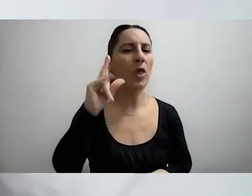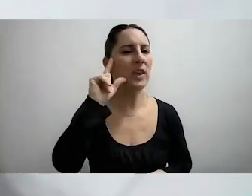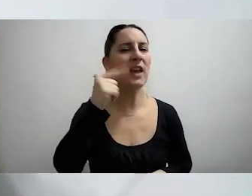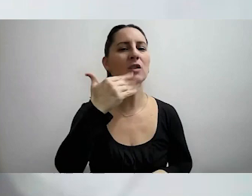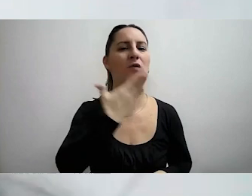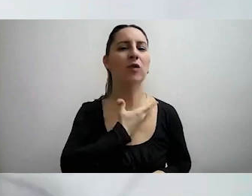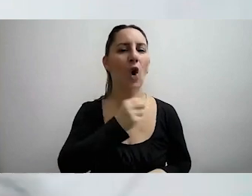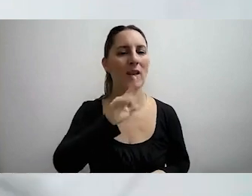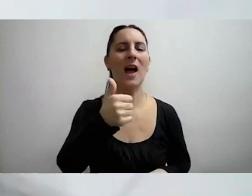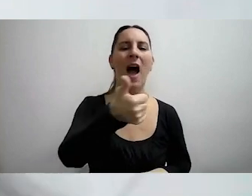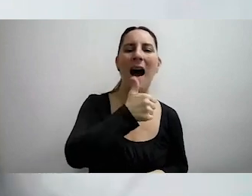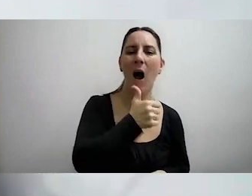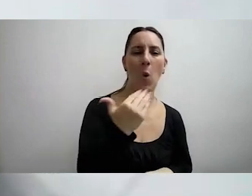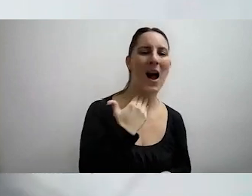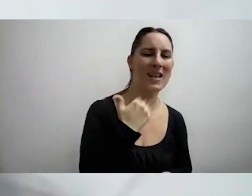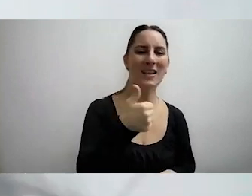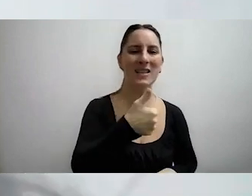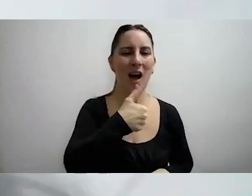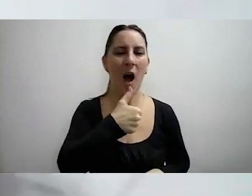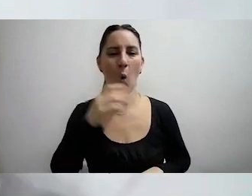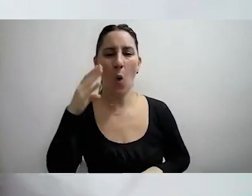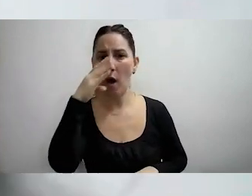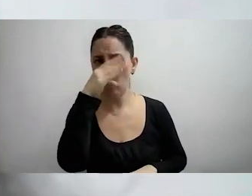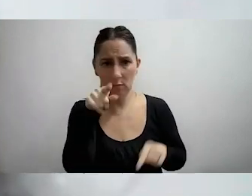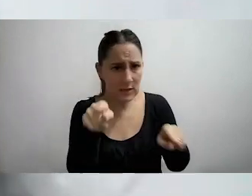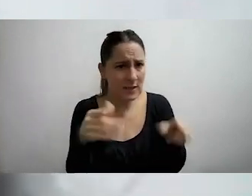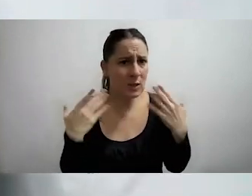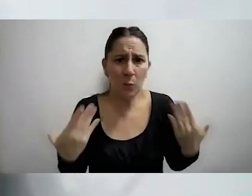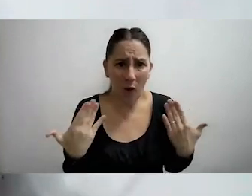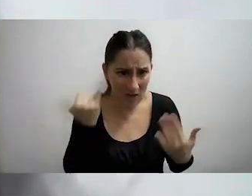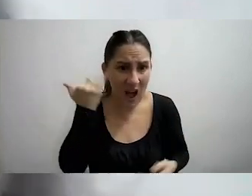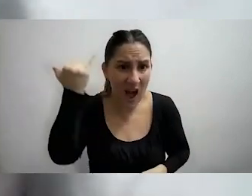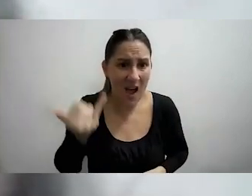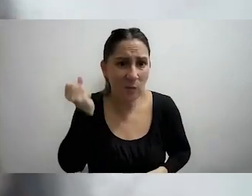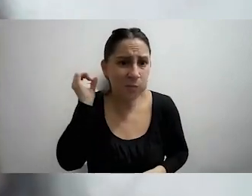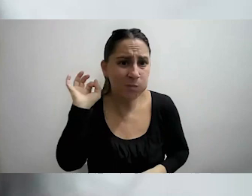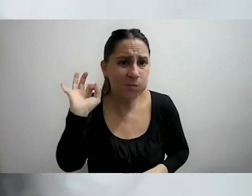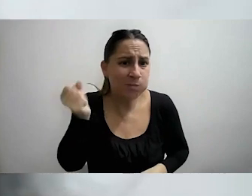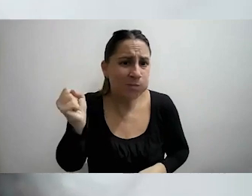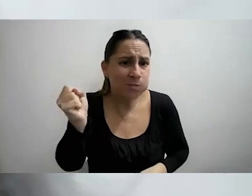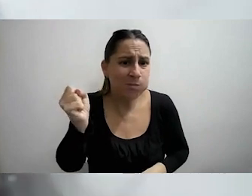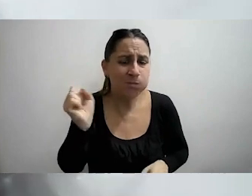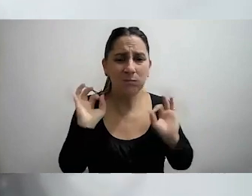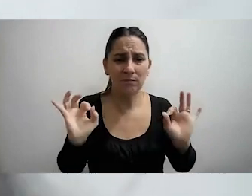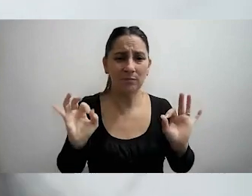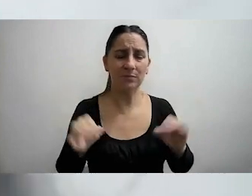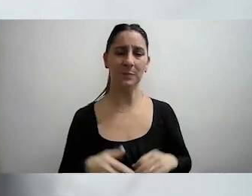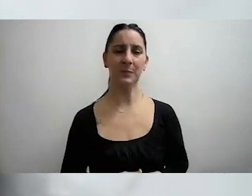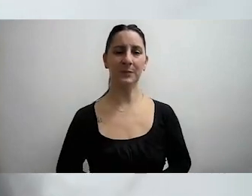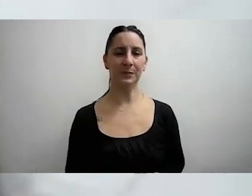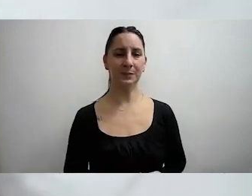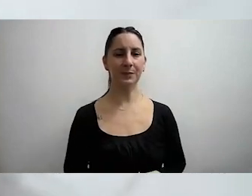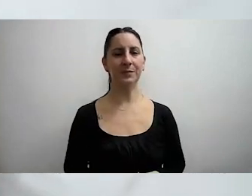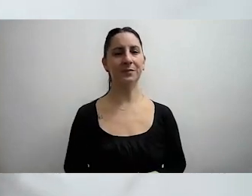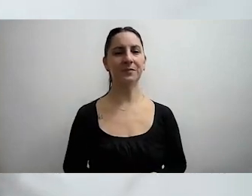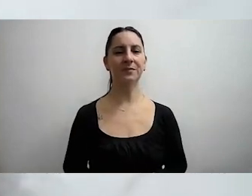aguas grises y aguas negras. Todo eso es una posibilidad, es una realidad, se está haciendo, hay muchísimo